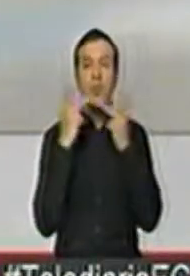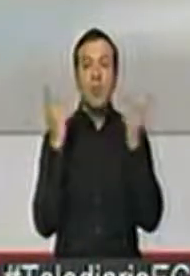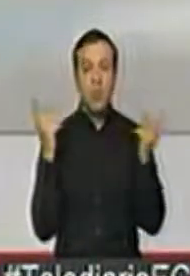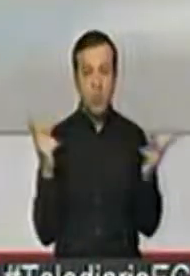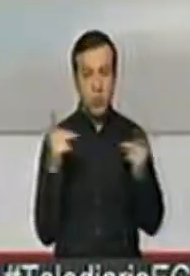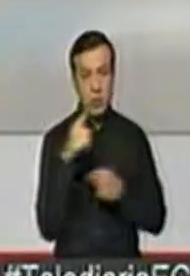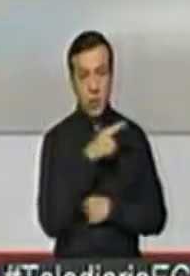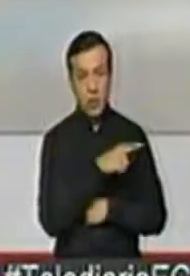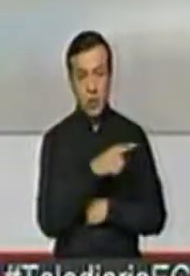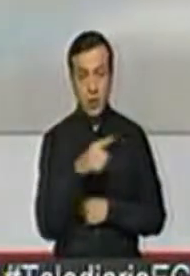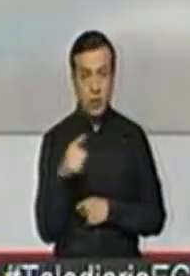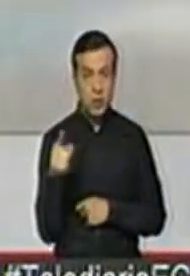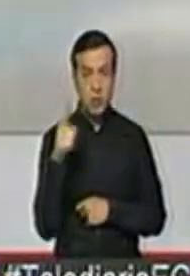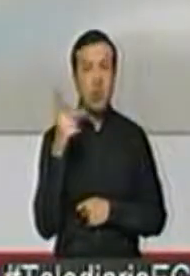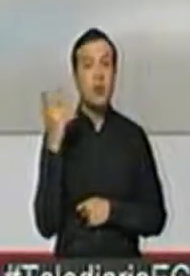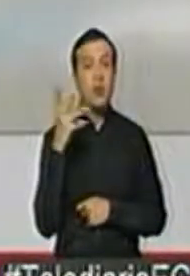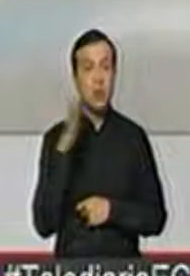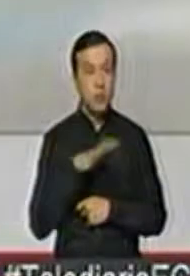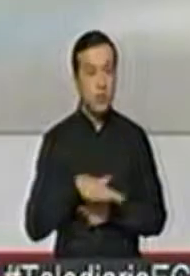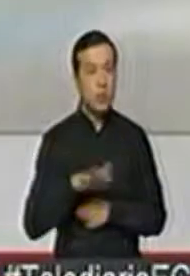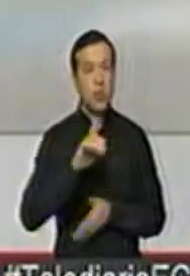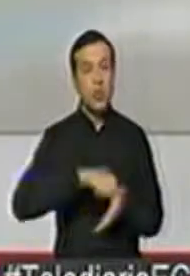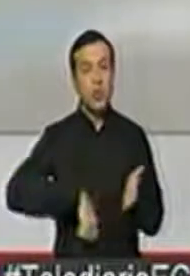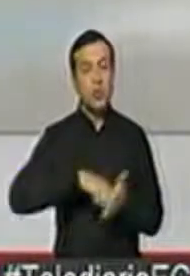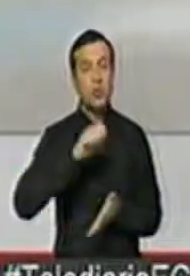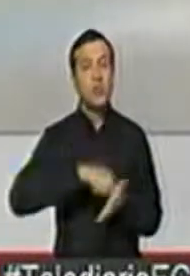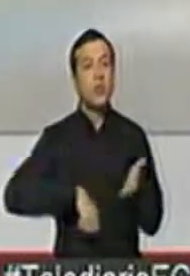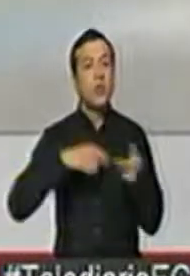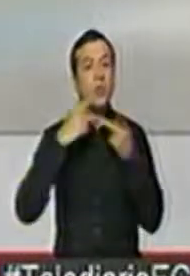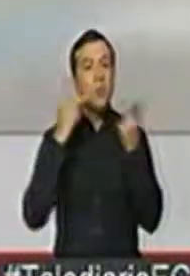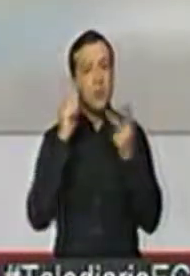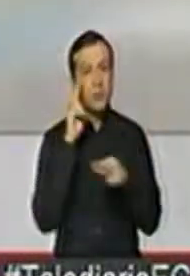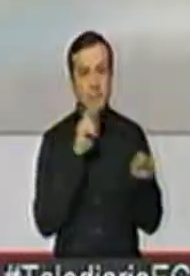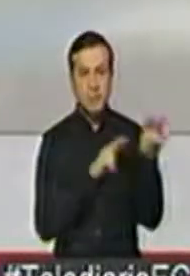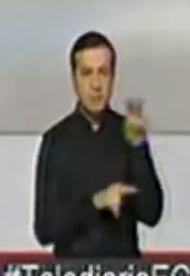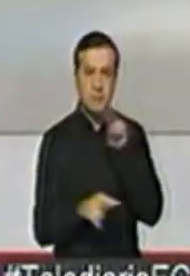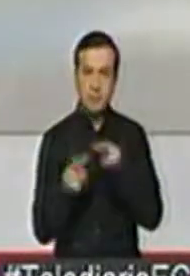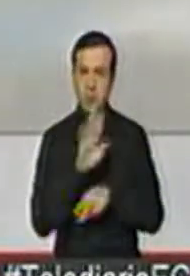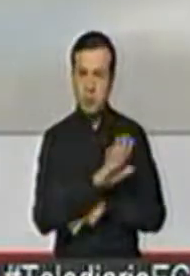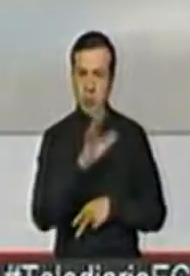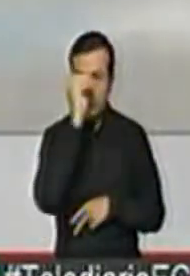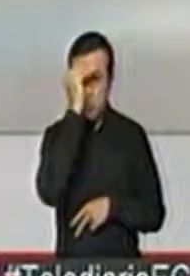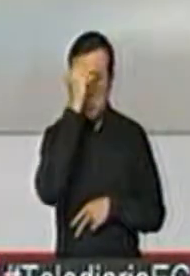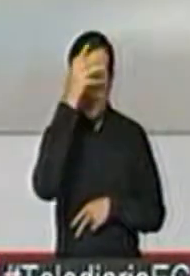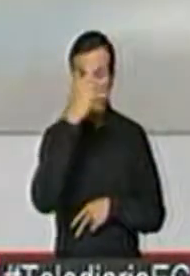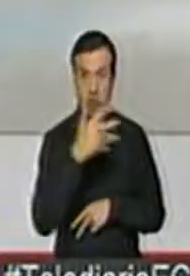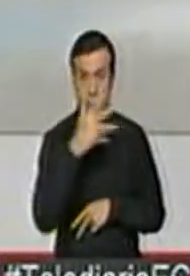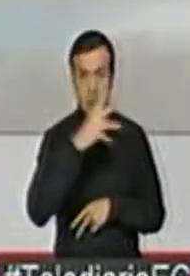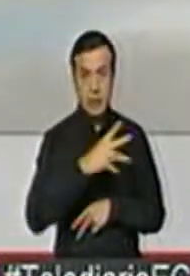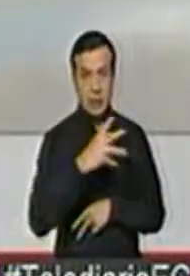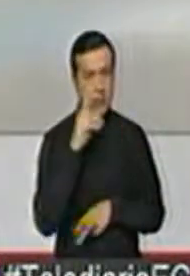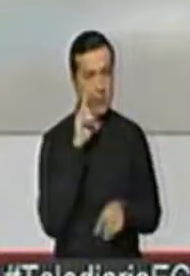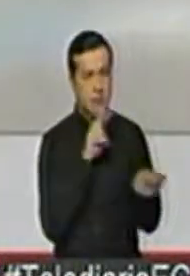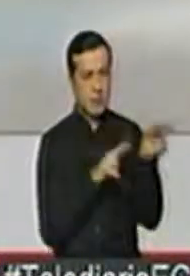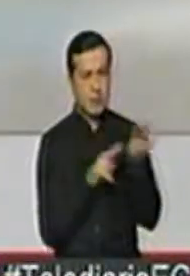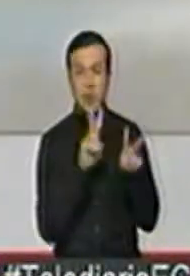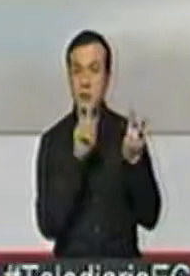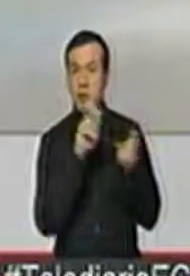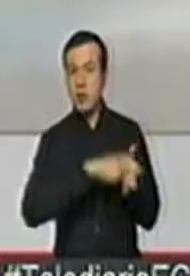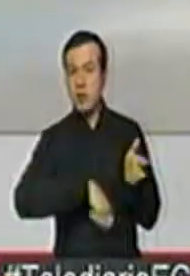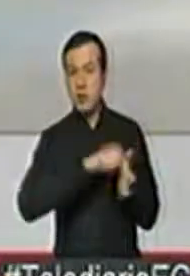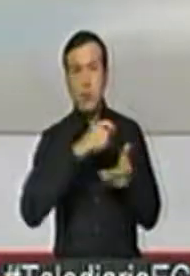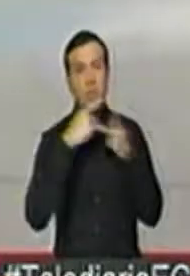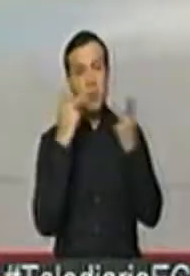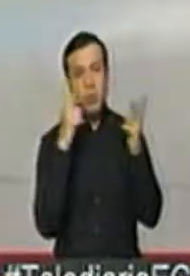se dedican a las unidades de contratación pública, y vamos a evaluar los conocimientos, ¿no?, en contratación pública